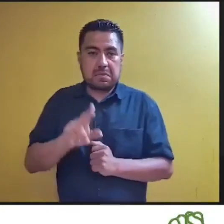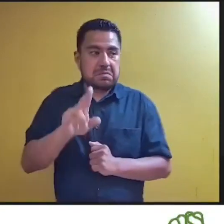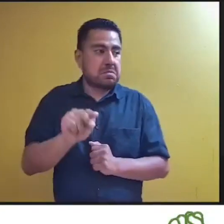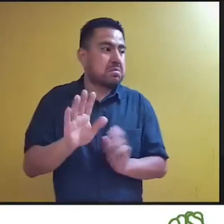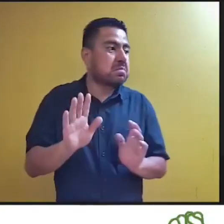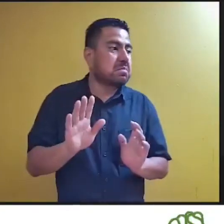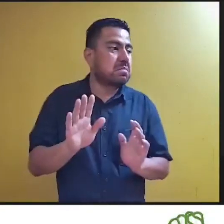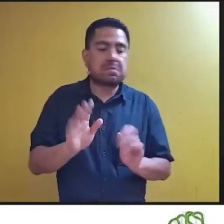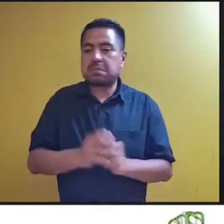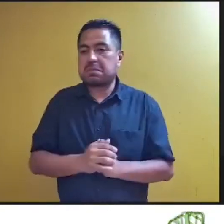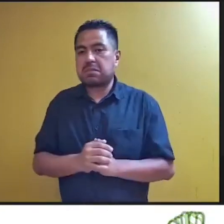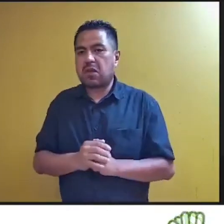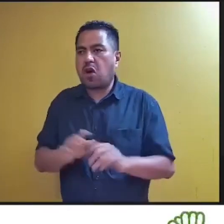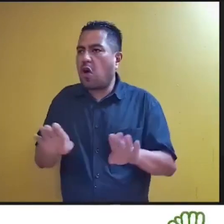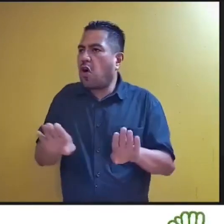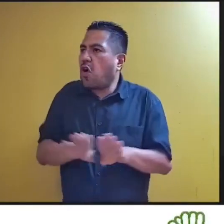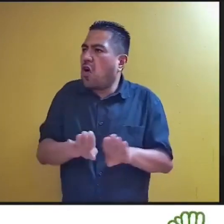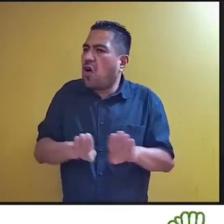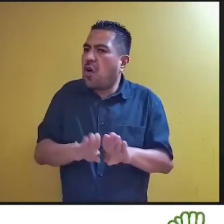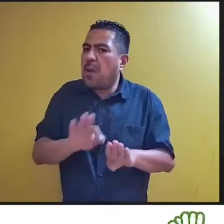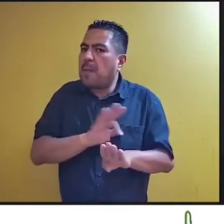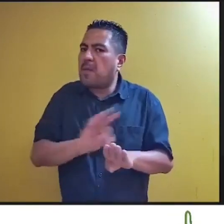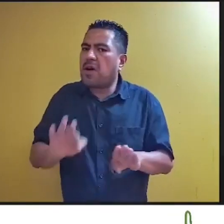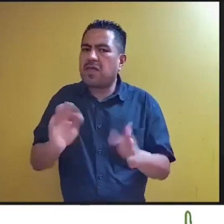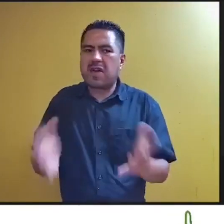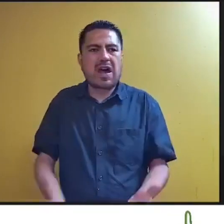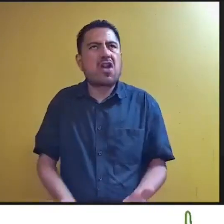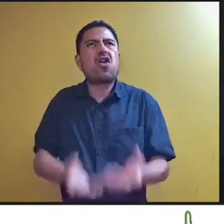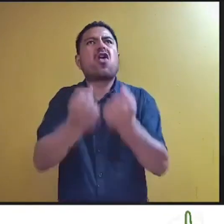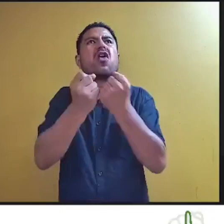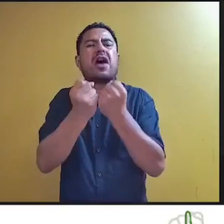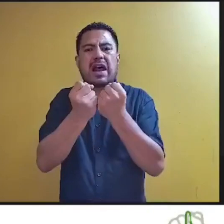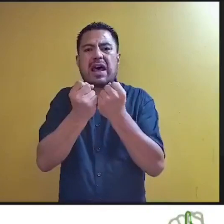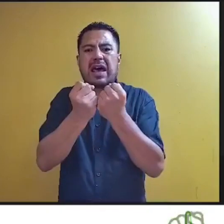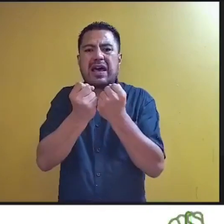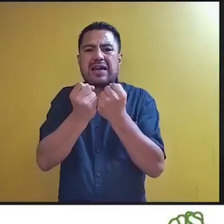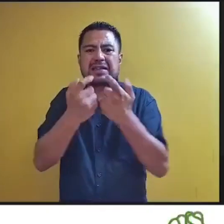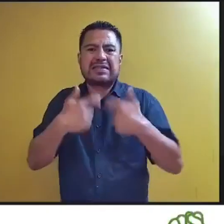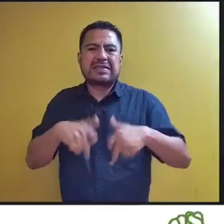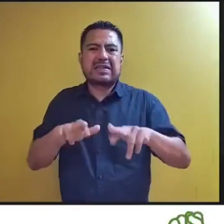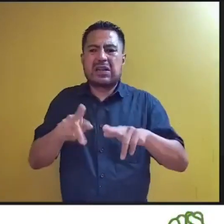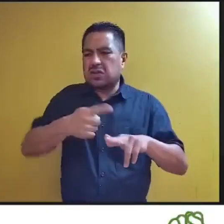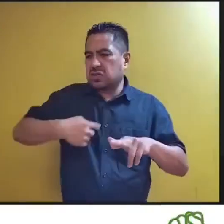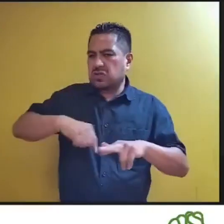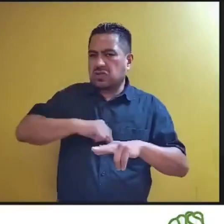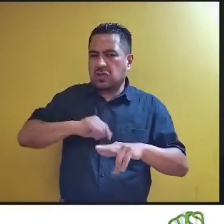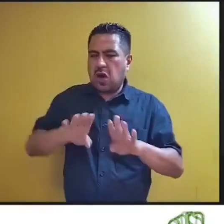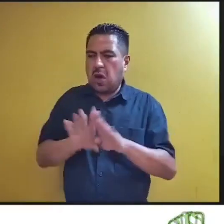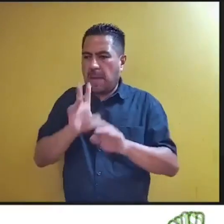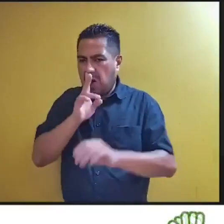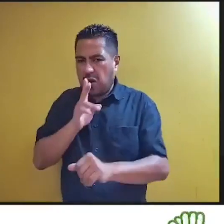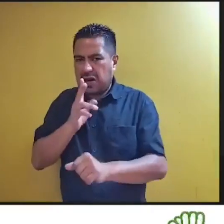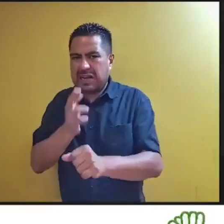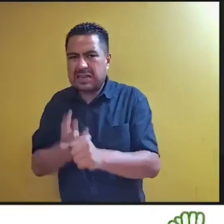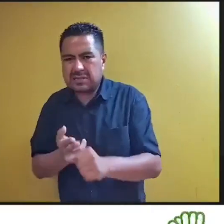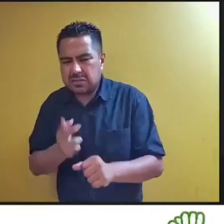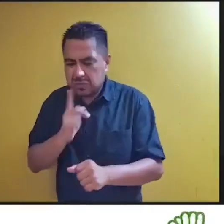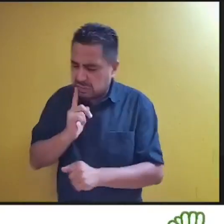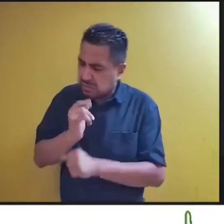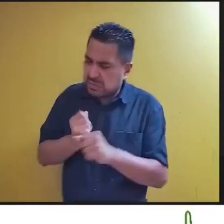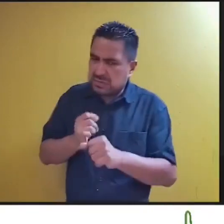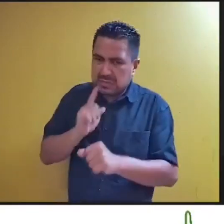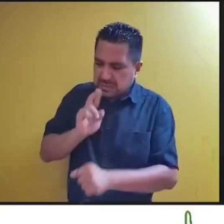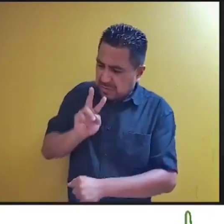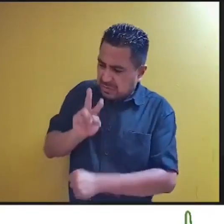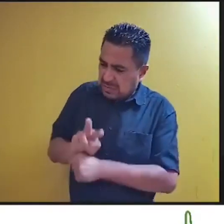prácticamente de qué manera vamos a lograr tutelar nosotros como responsables de